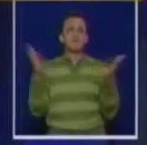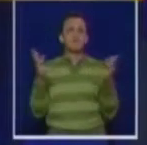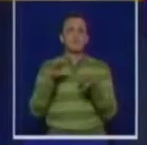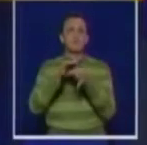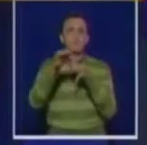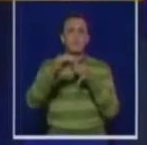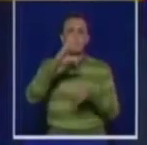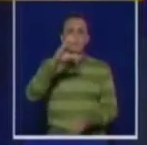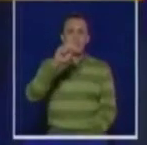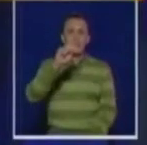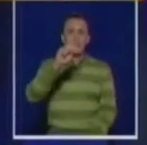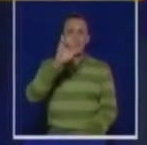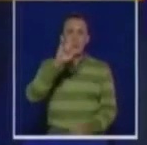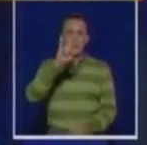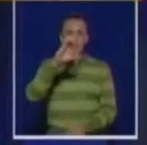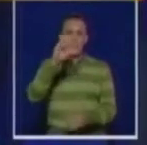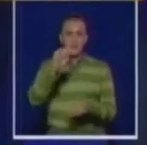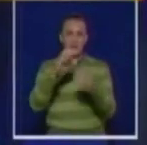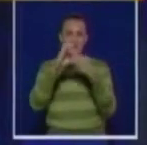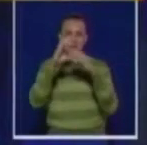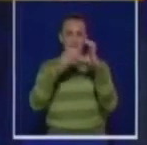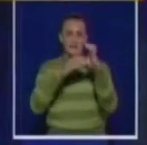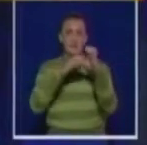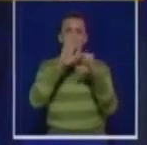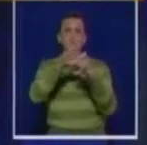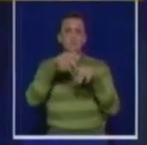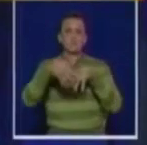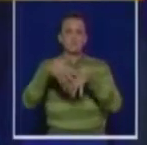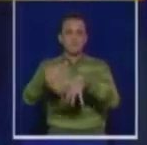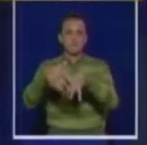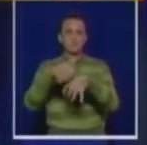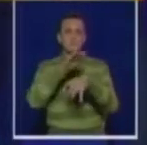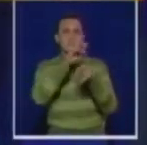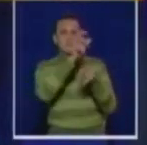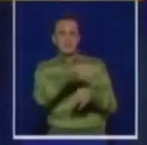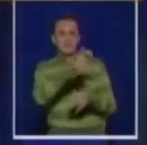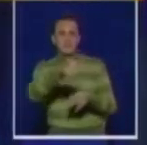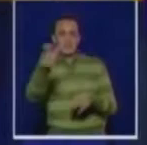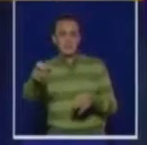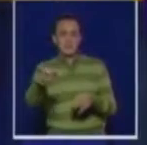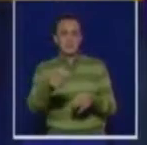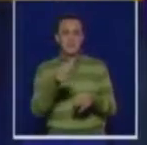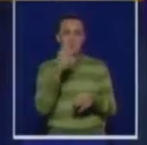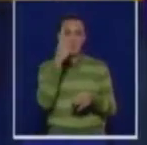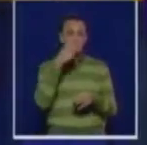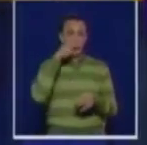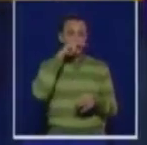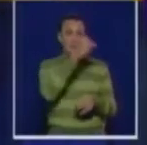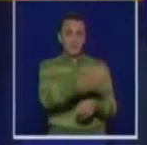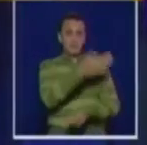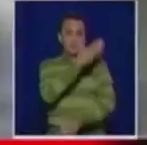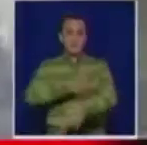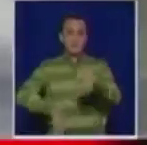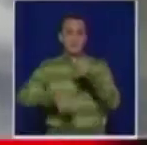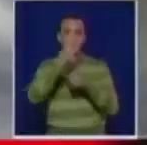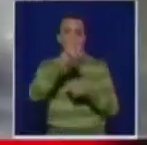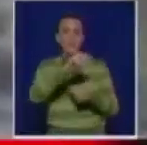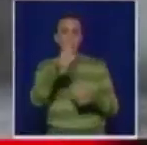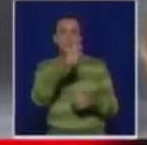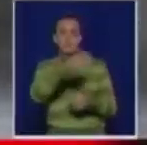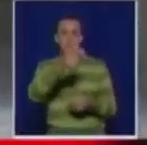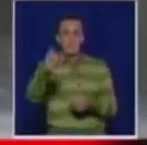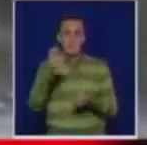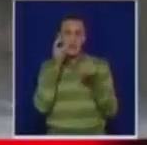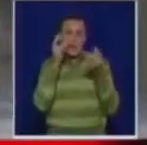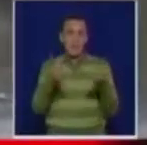Cauca, durante los disturbios del paro agrario, permanecen en estado crítico. Un menor perdió una de sus extremidades. Los disturbios